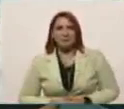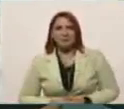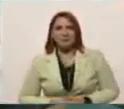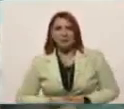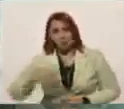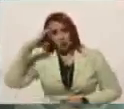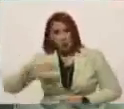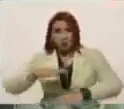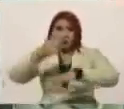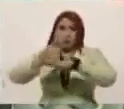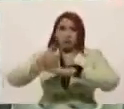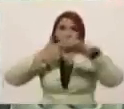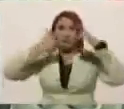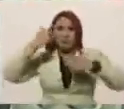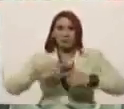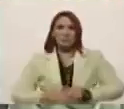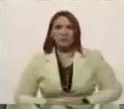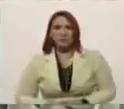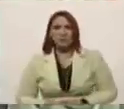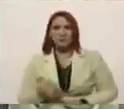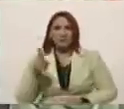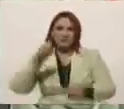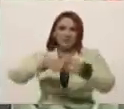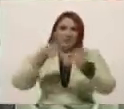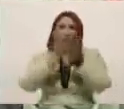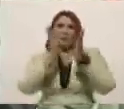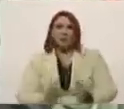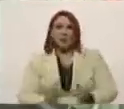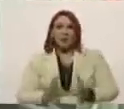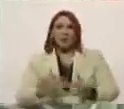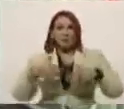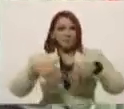y el mayor Chávez allá en la Academia del Ejército.